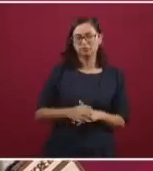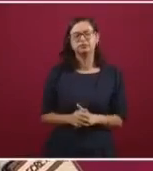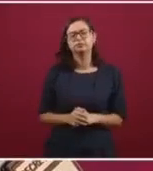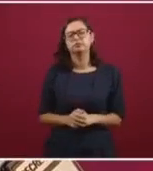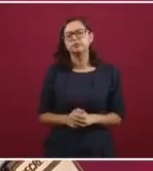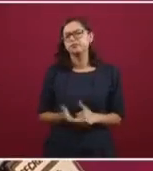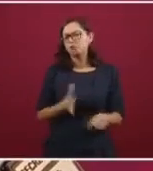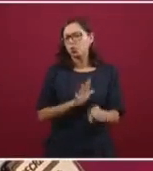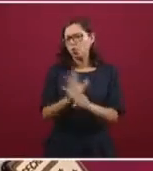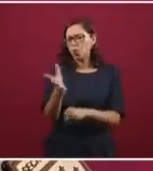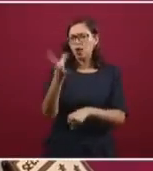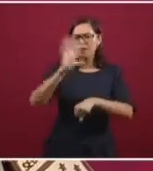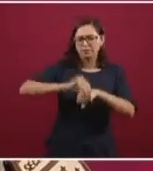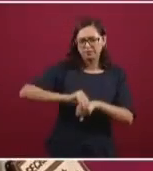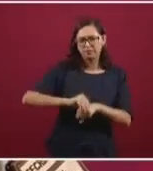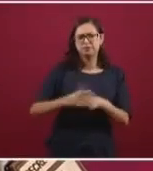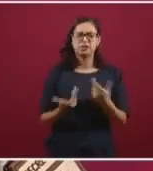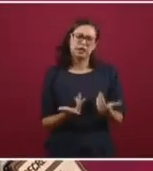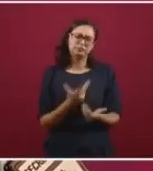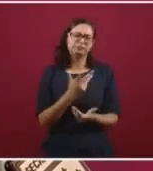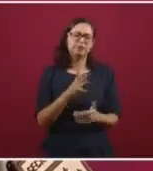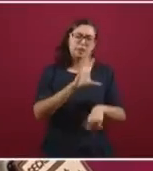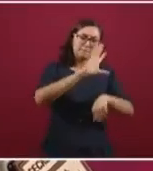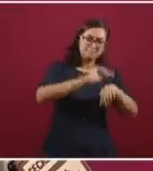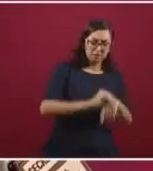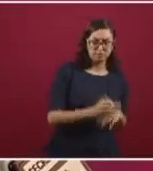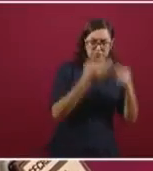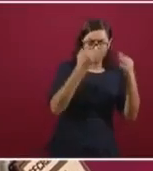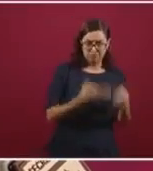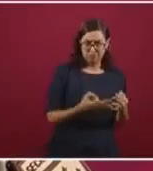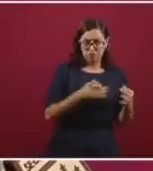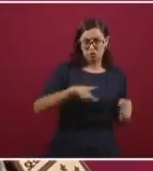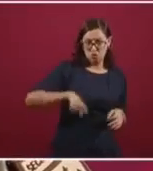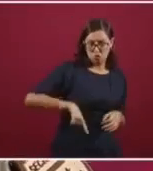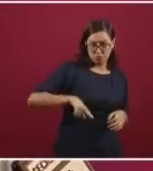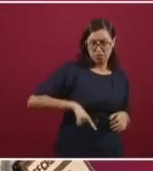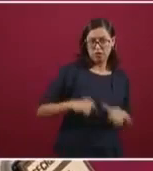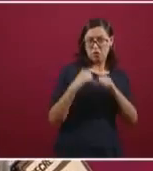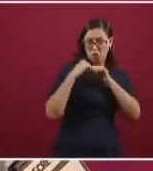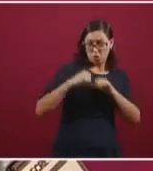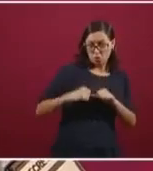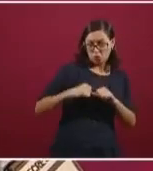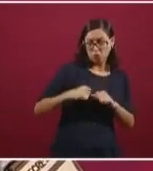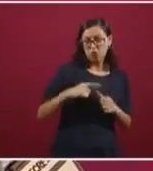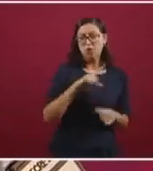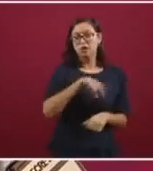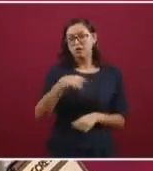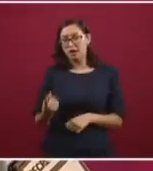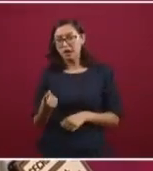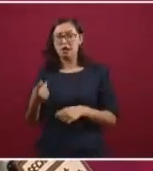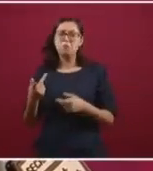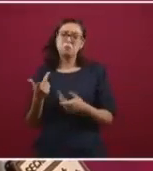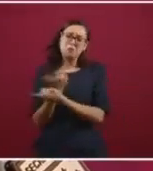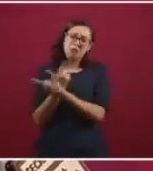las licencias oficiales y particulares para el caso de autoridades y personas físicas o